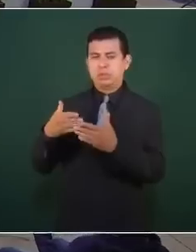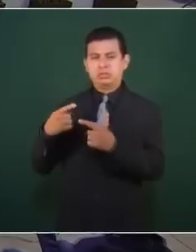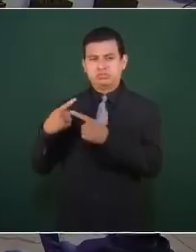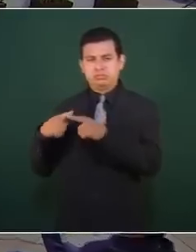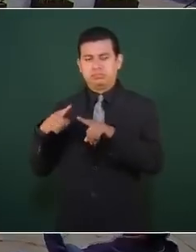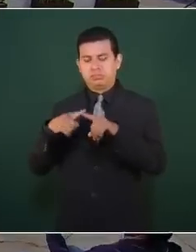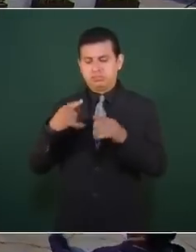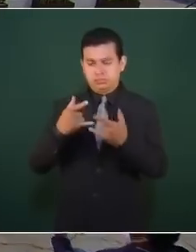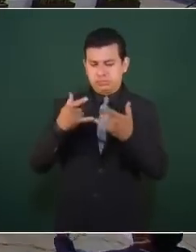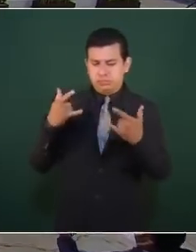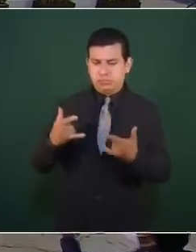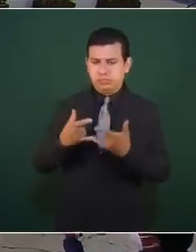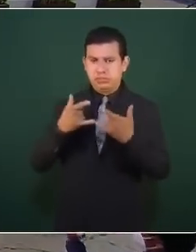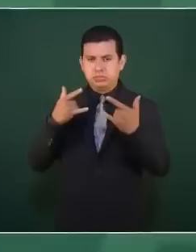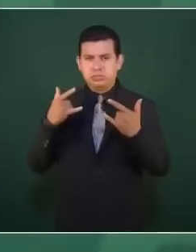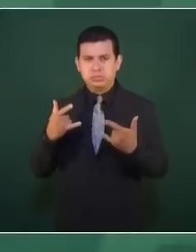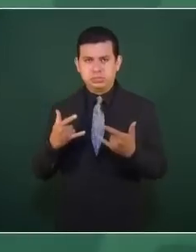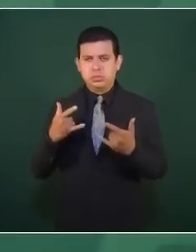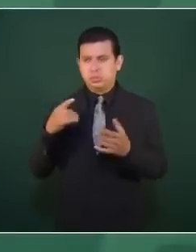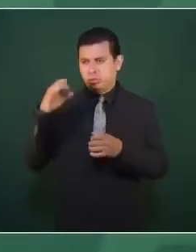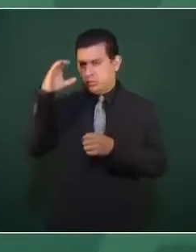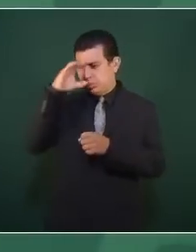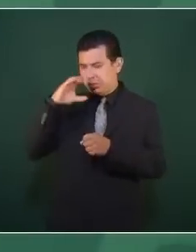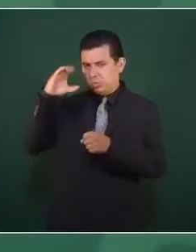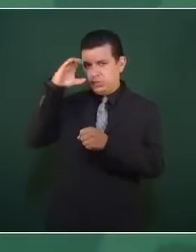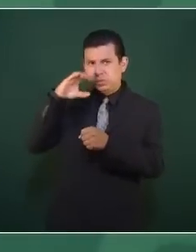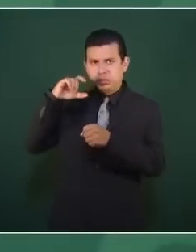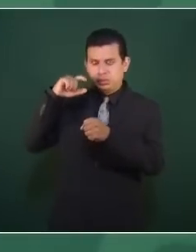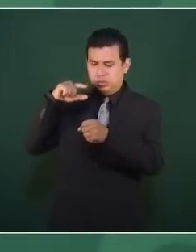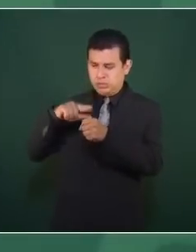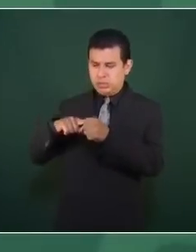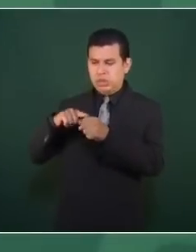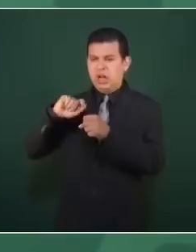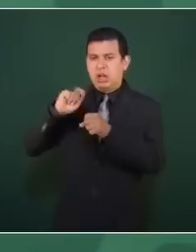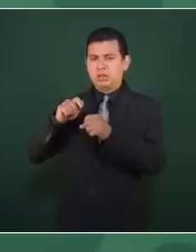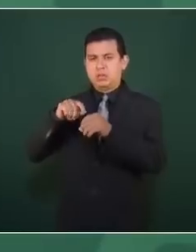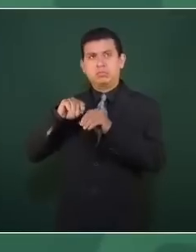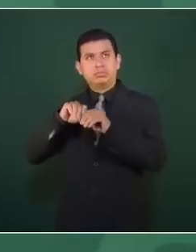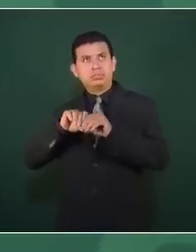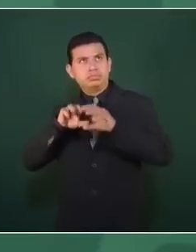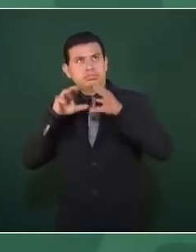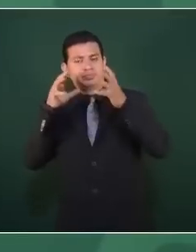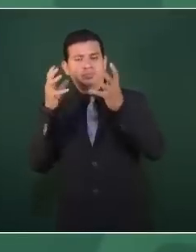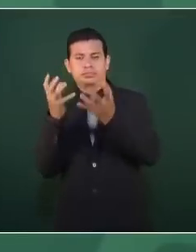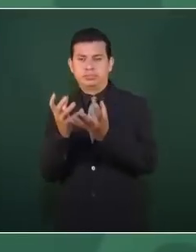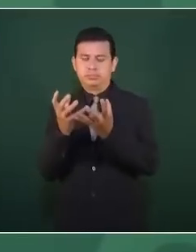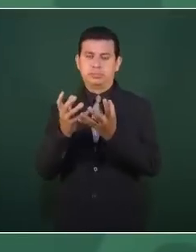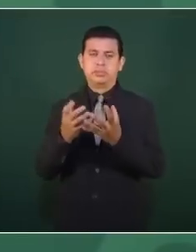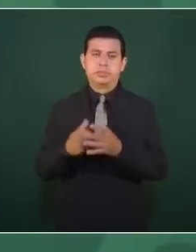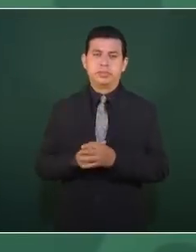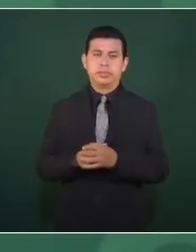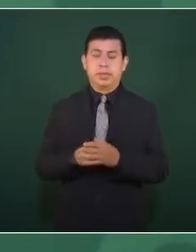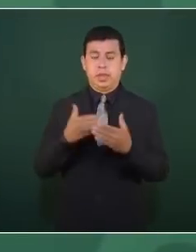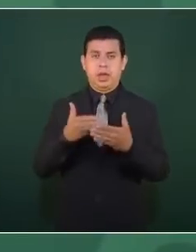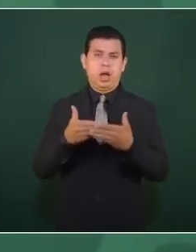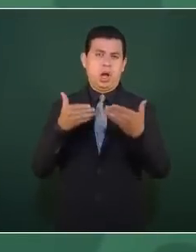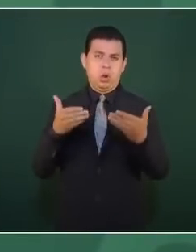es de los pueblos con más cultura en el mundo. Y vamos a